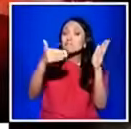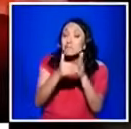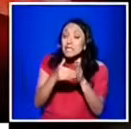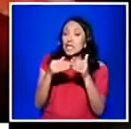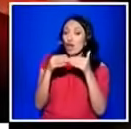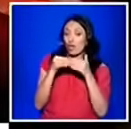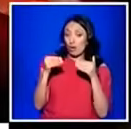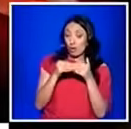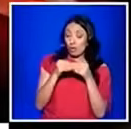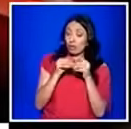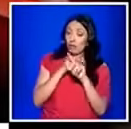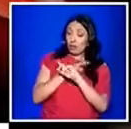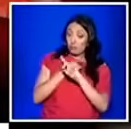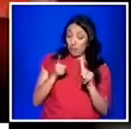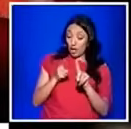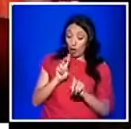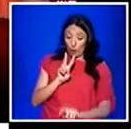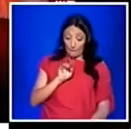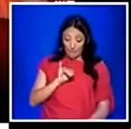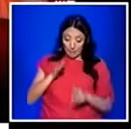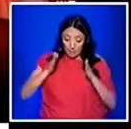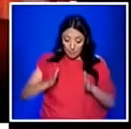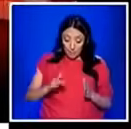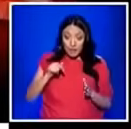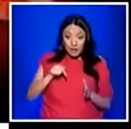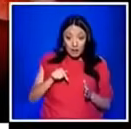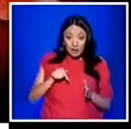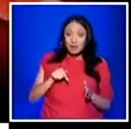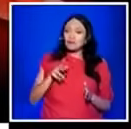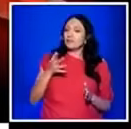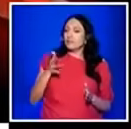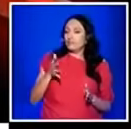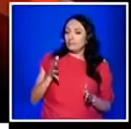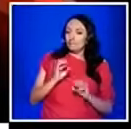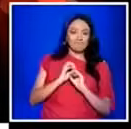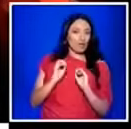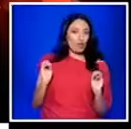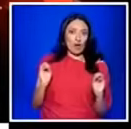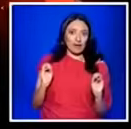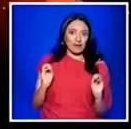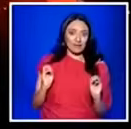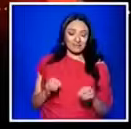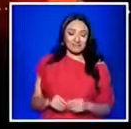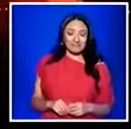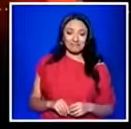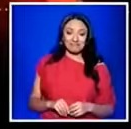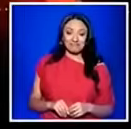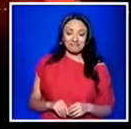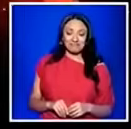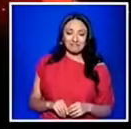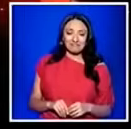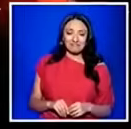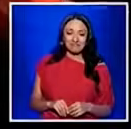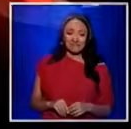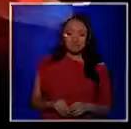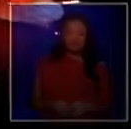$10,000, pero no es en la zona VIP, porque para ese sector ya se agotaron.